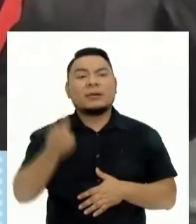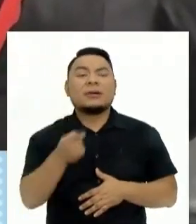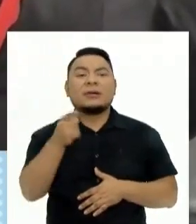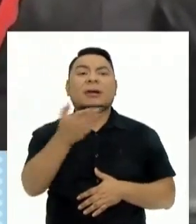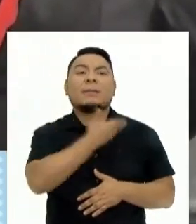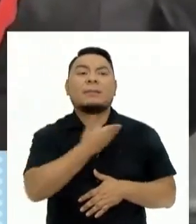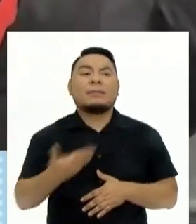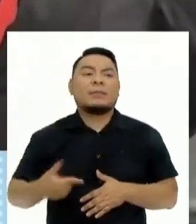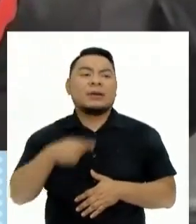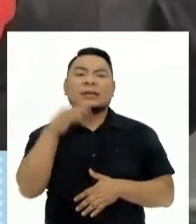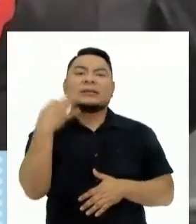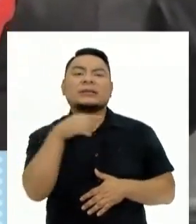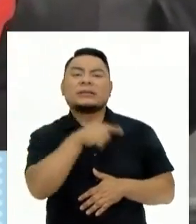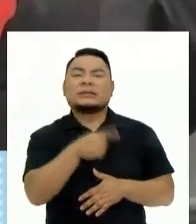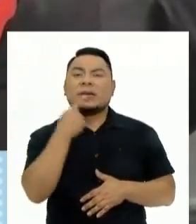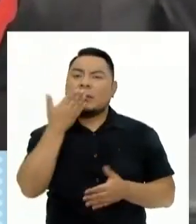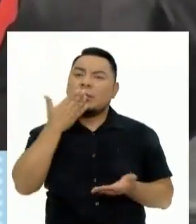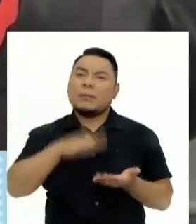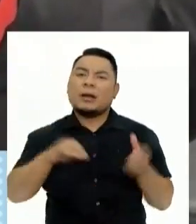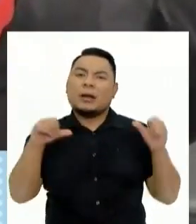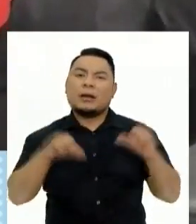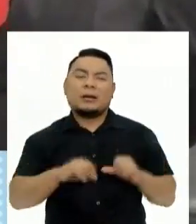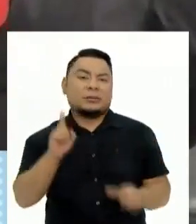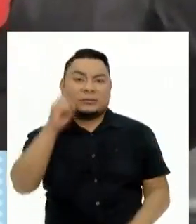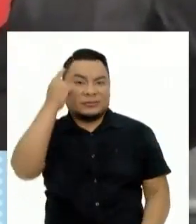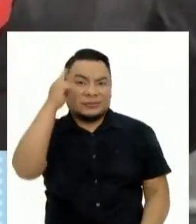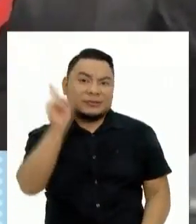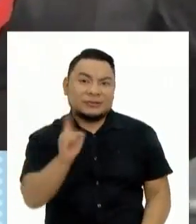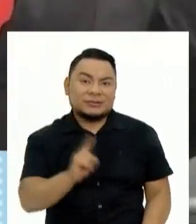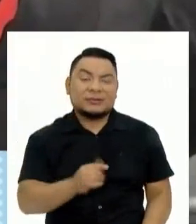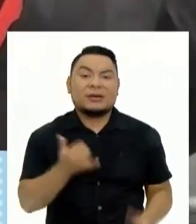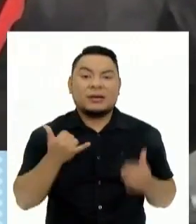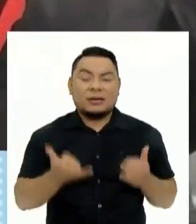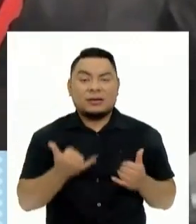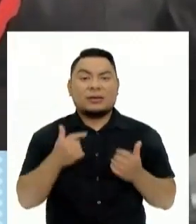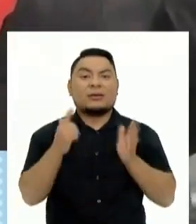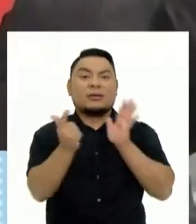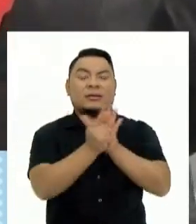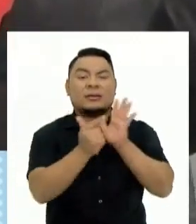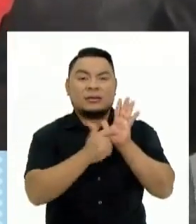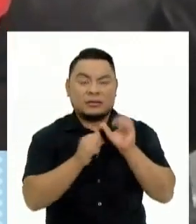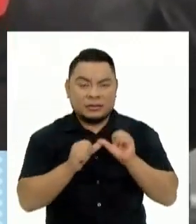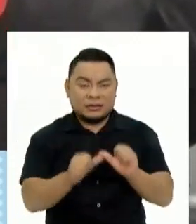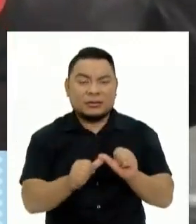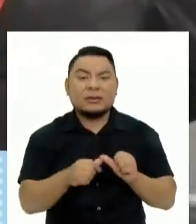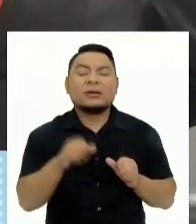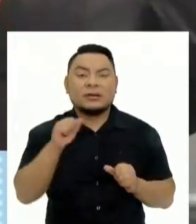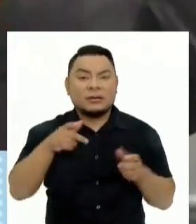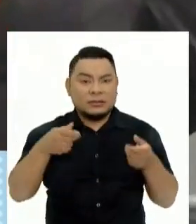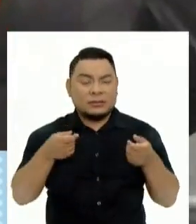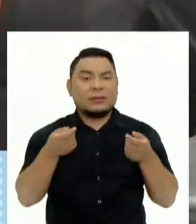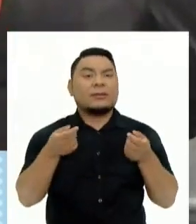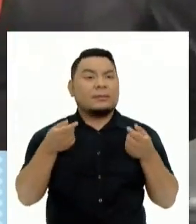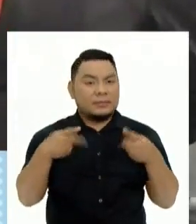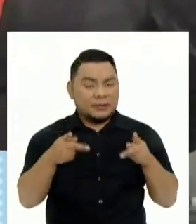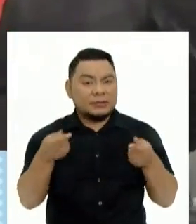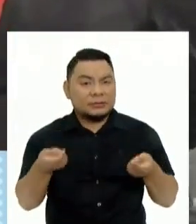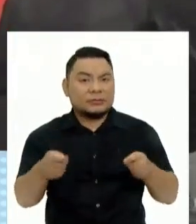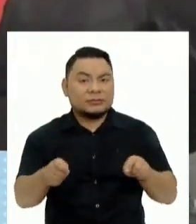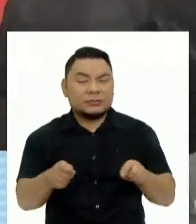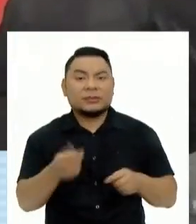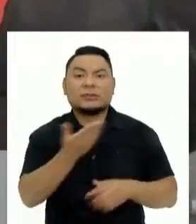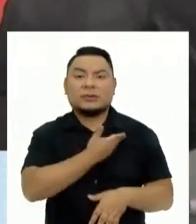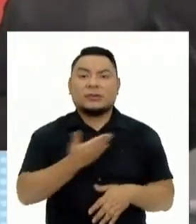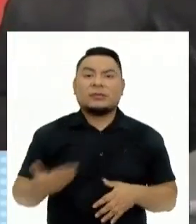presidentes van a actuar incorrectamente. Y hoy día tenemos una ley vigente que permite suspender la pensión vitalicia a los